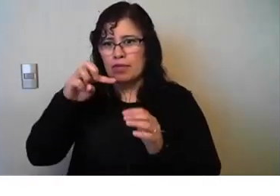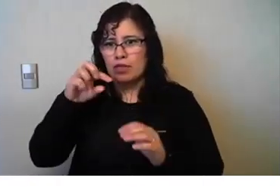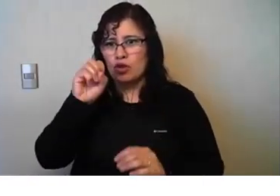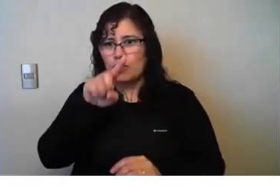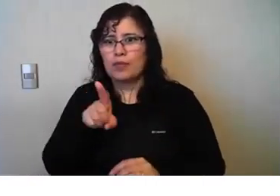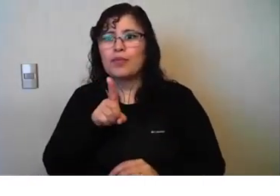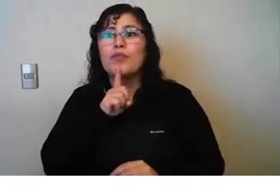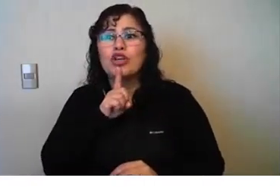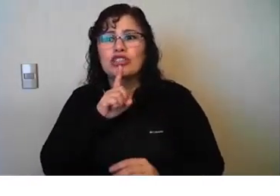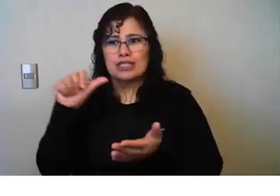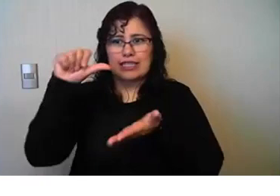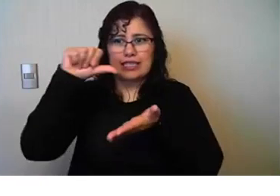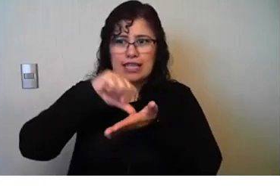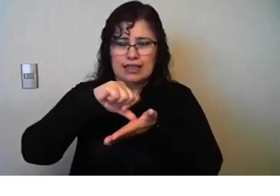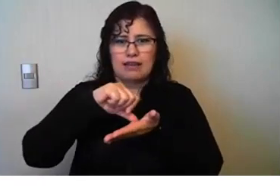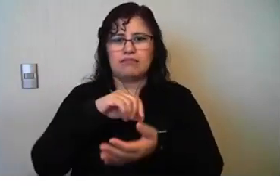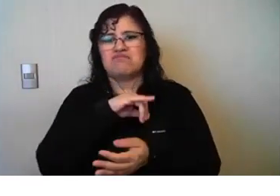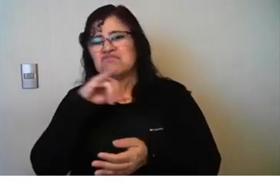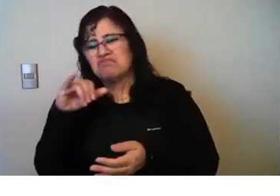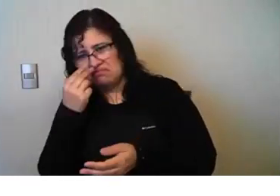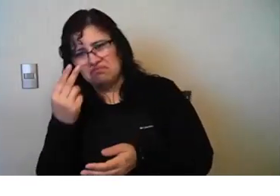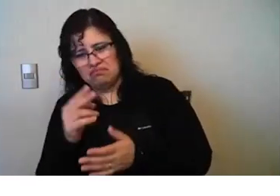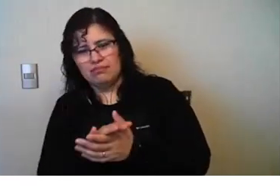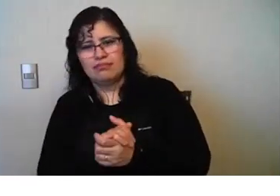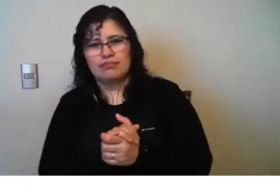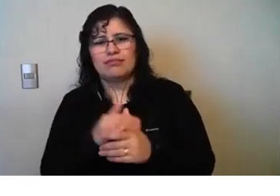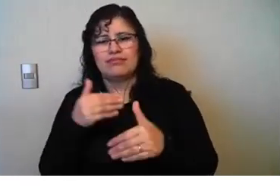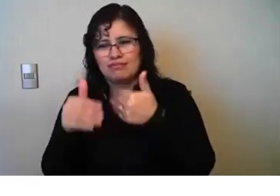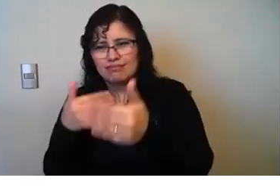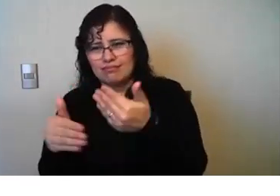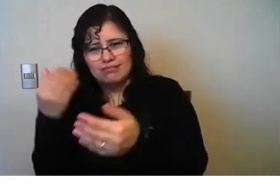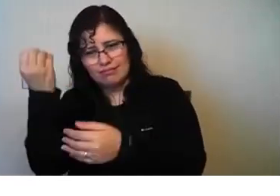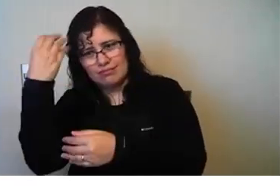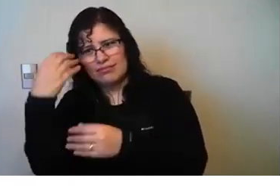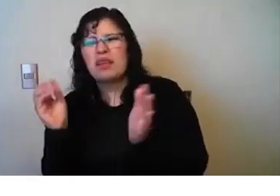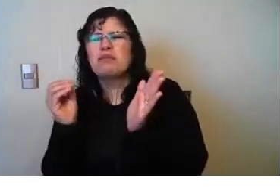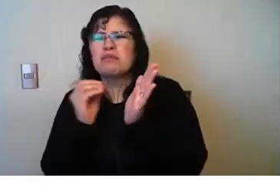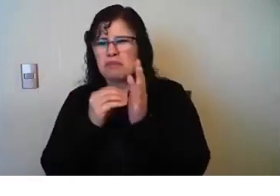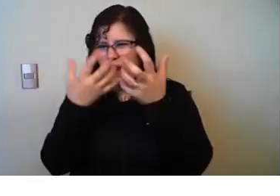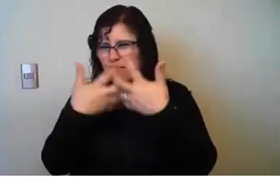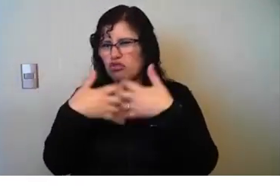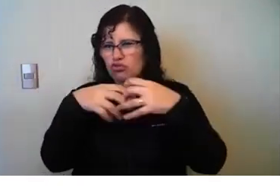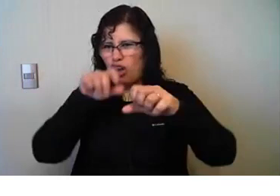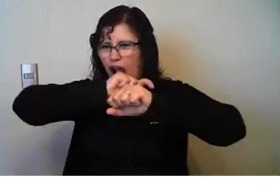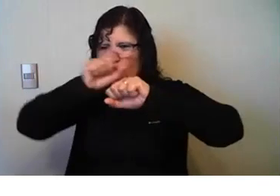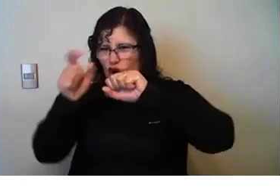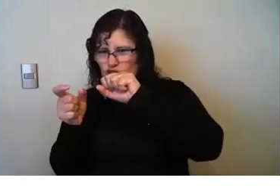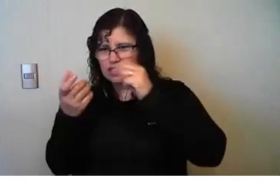postcentral, que lo vamos a nombrar, ¿cierto?, en alguna medida que cuando hablamos de funciones de la corteza.